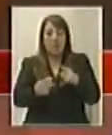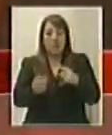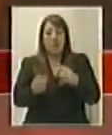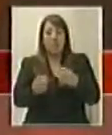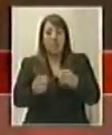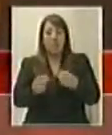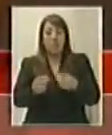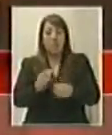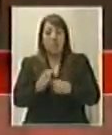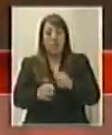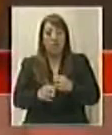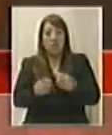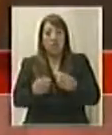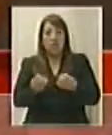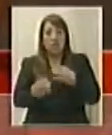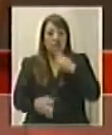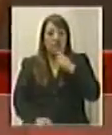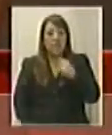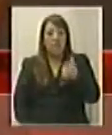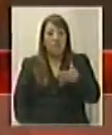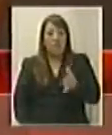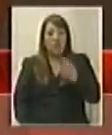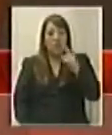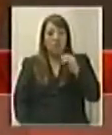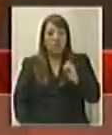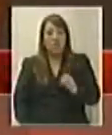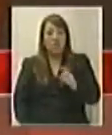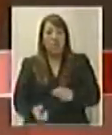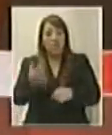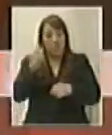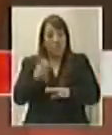ciertos cajamarquinos que se dicen bien nacidos por cierto minero.